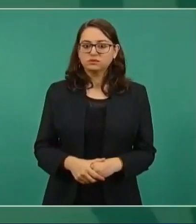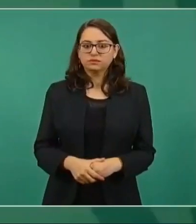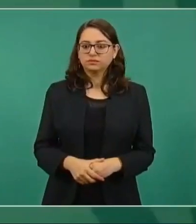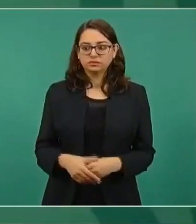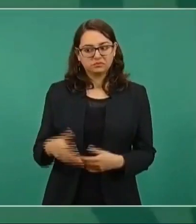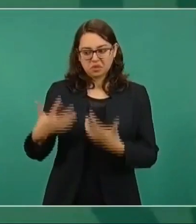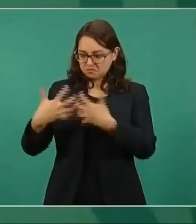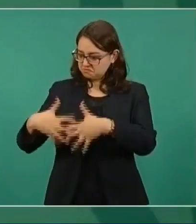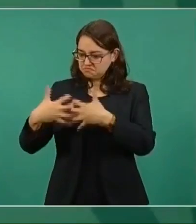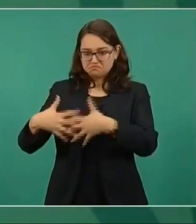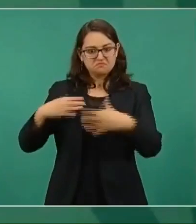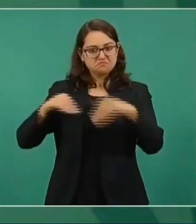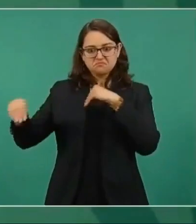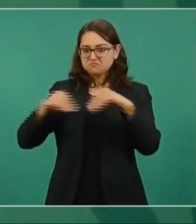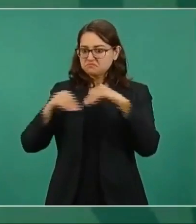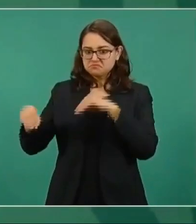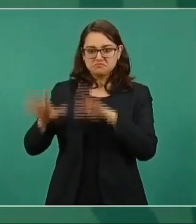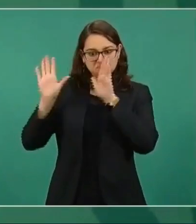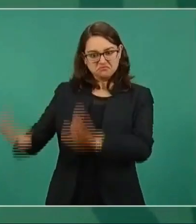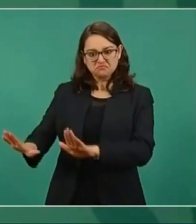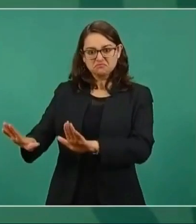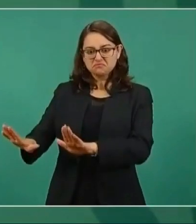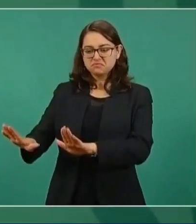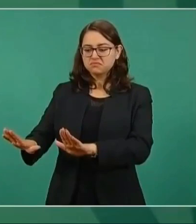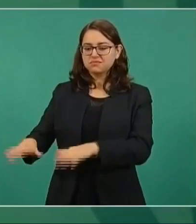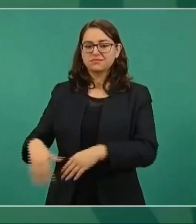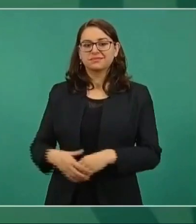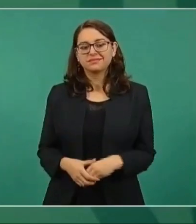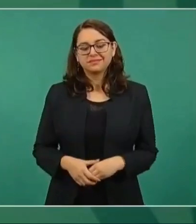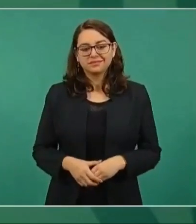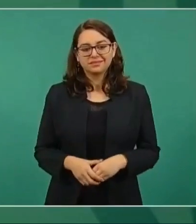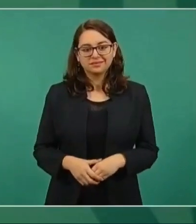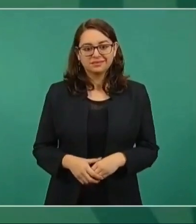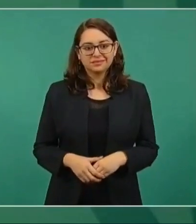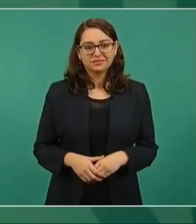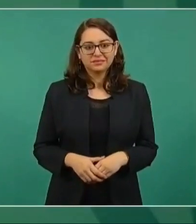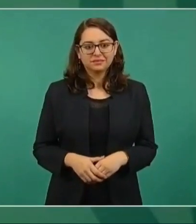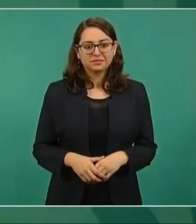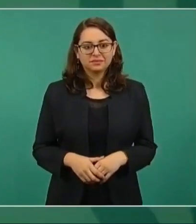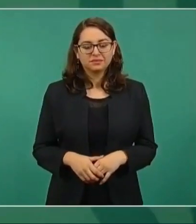a parar las turbinas.